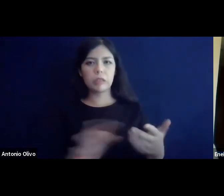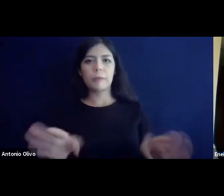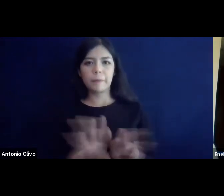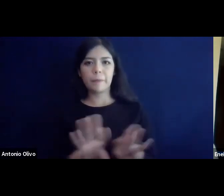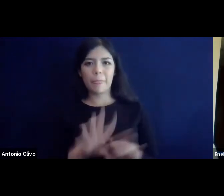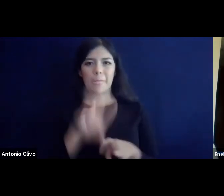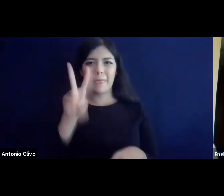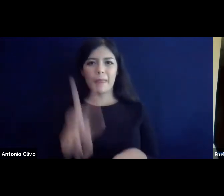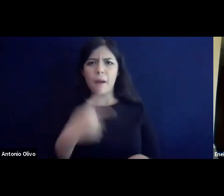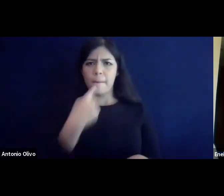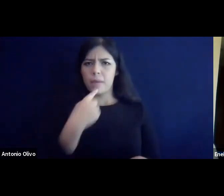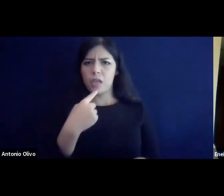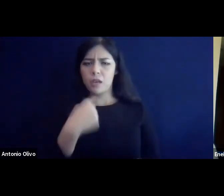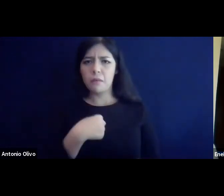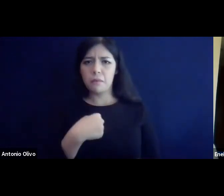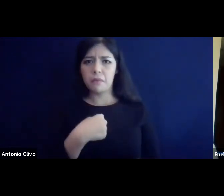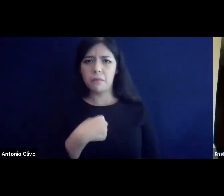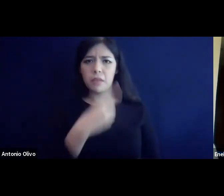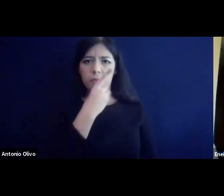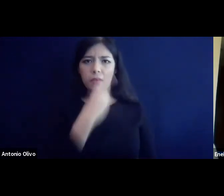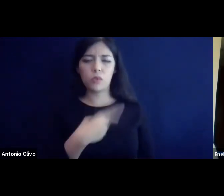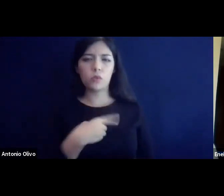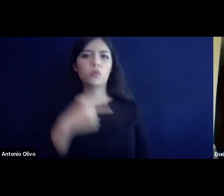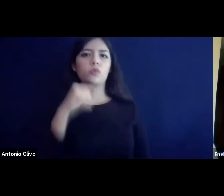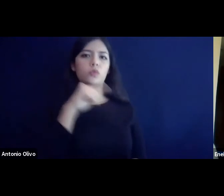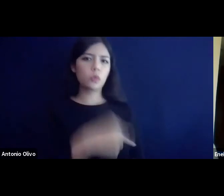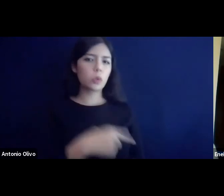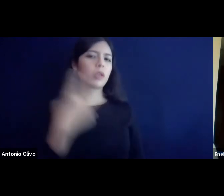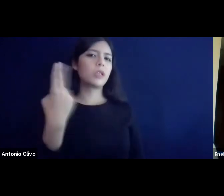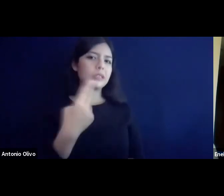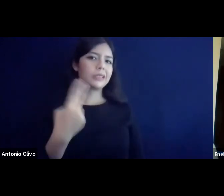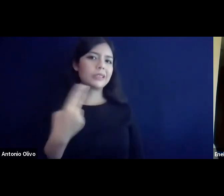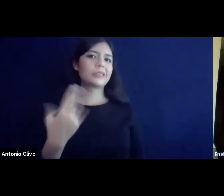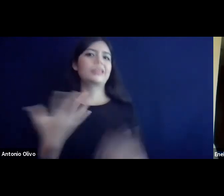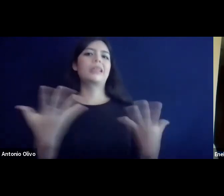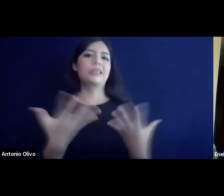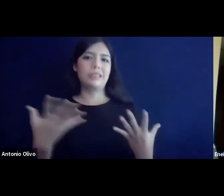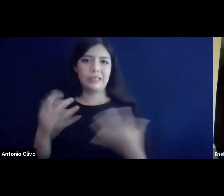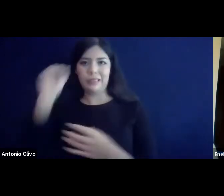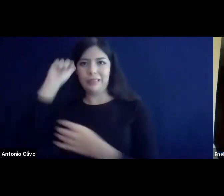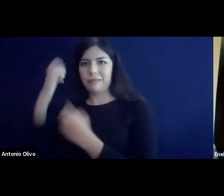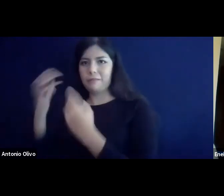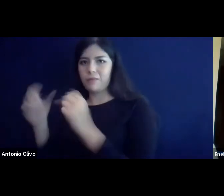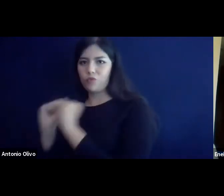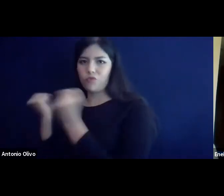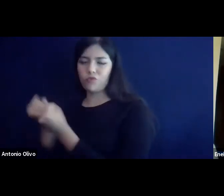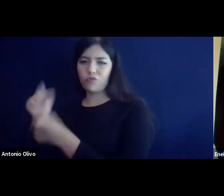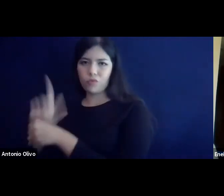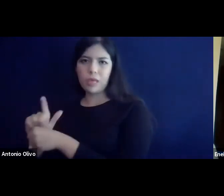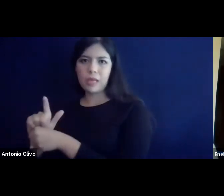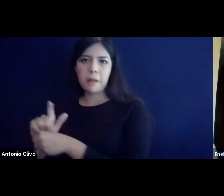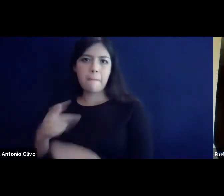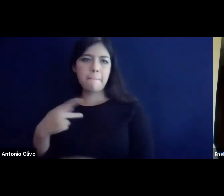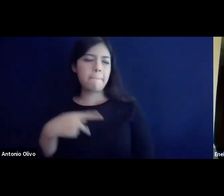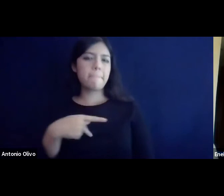servicio social es como aportar algo a la sociedad. Y como quien dice, te están diciendo que tú